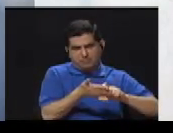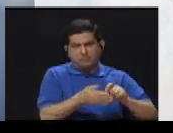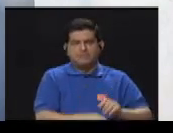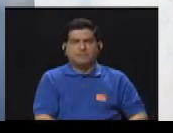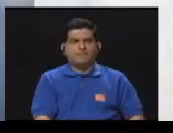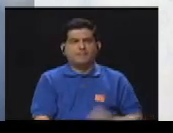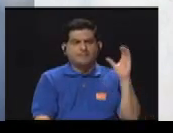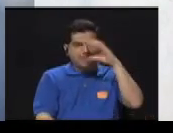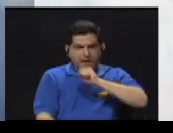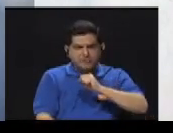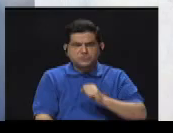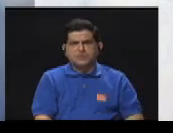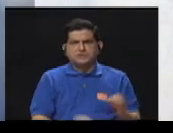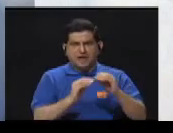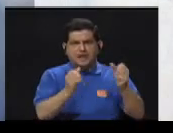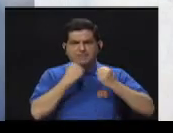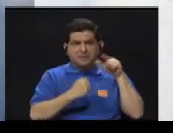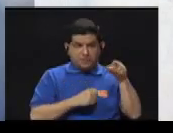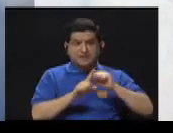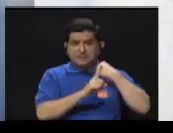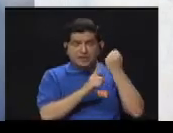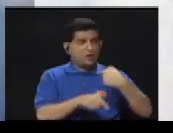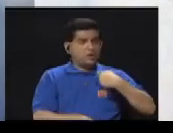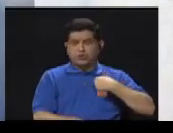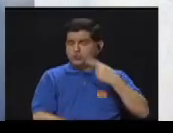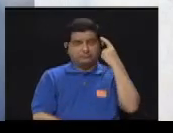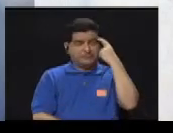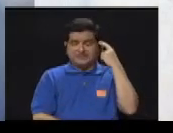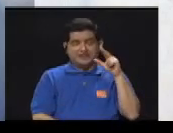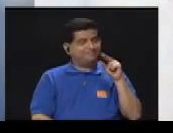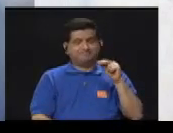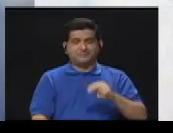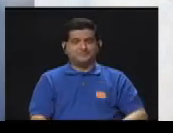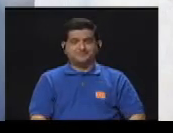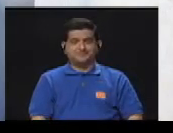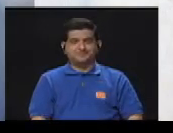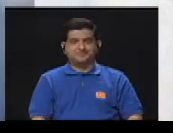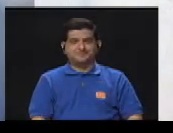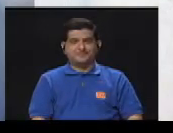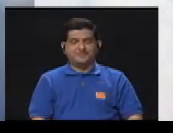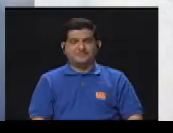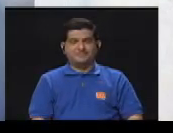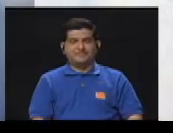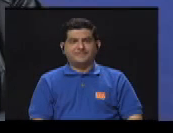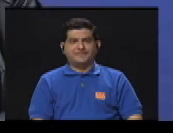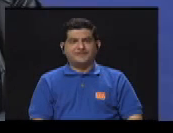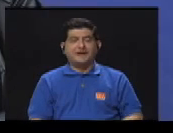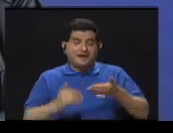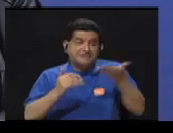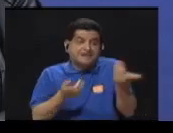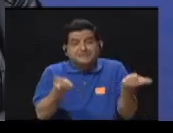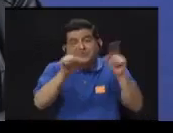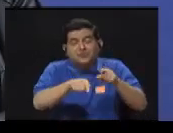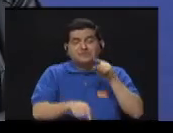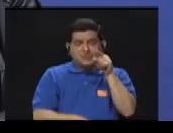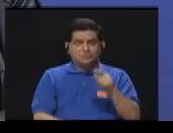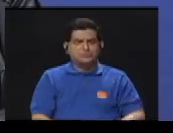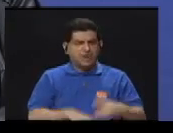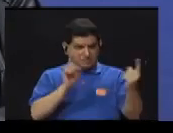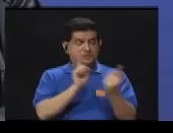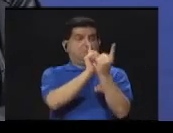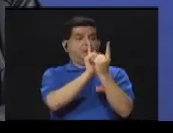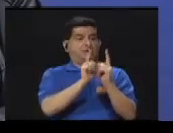Entonces nos dimos cuenta que era mucho más fuerte eso que lo que yo había pensado. Entonces es una de esas cosas que pasan, que